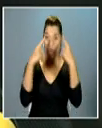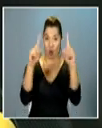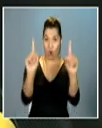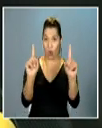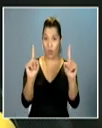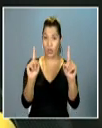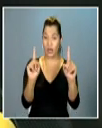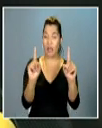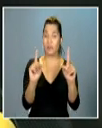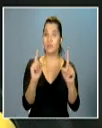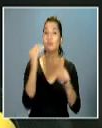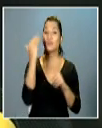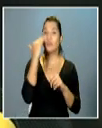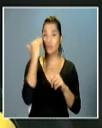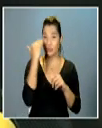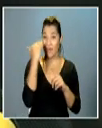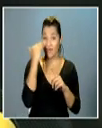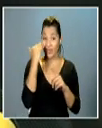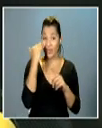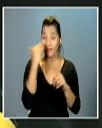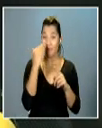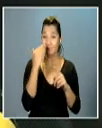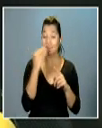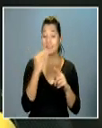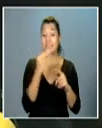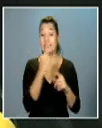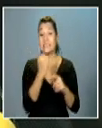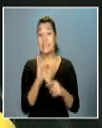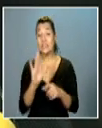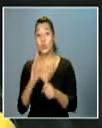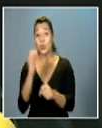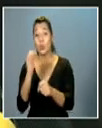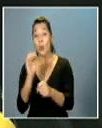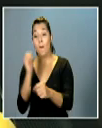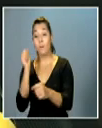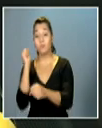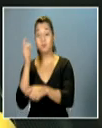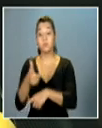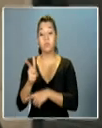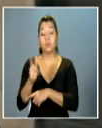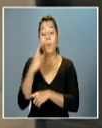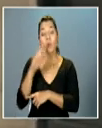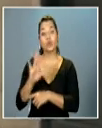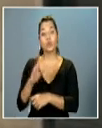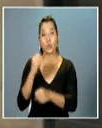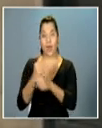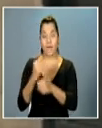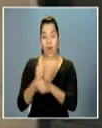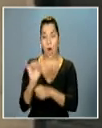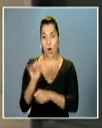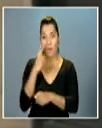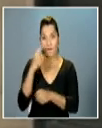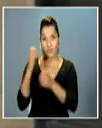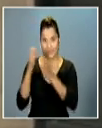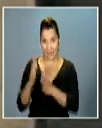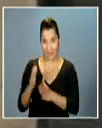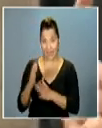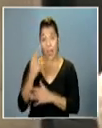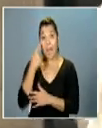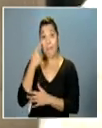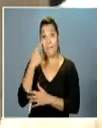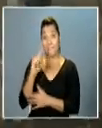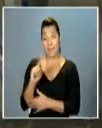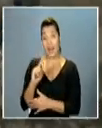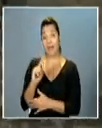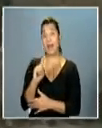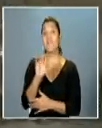que tiene relación su muerte con sus tareas como fiscal de la República. Para el exfiscal general